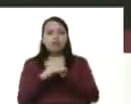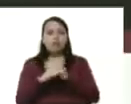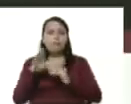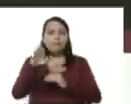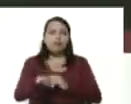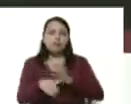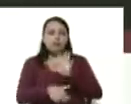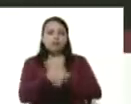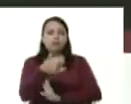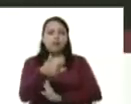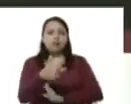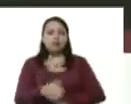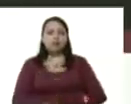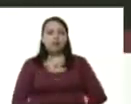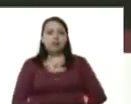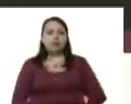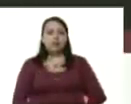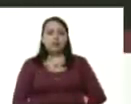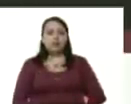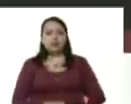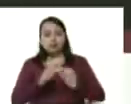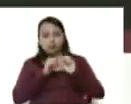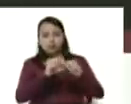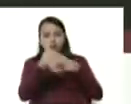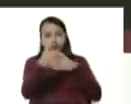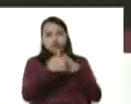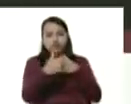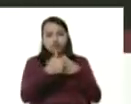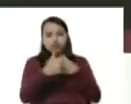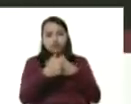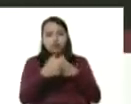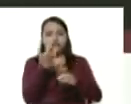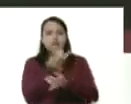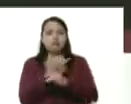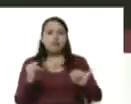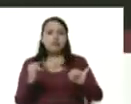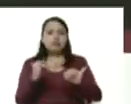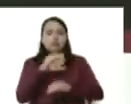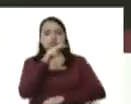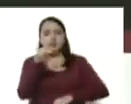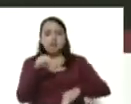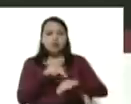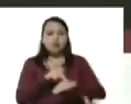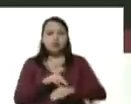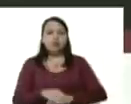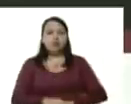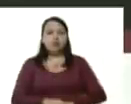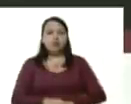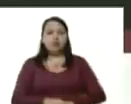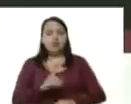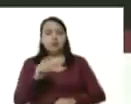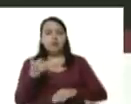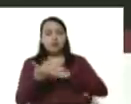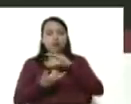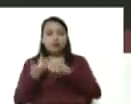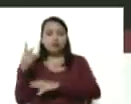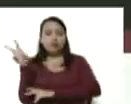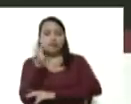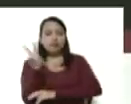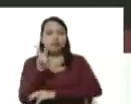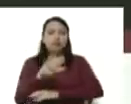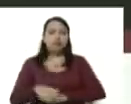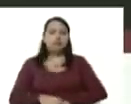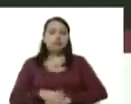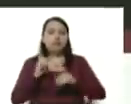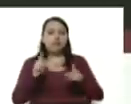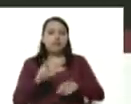más en la escalada de agresiones contra la independencia nacional, contra la institucionalidad venezolana,